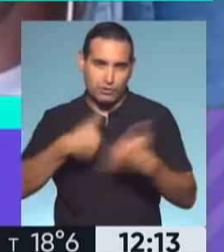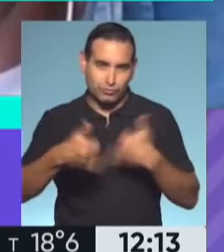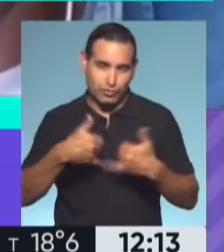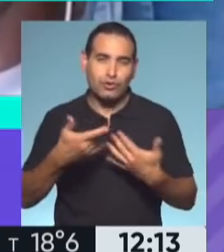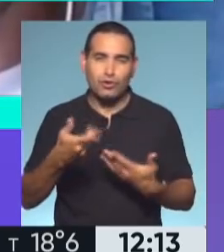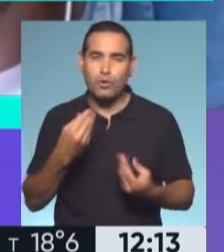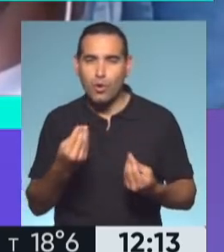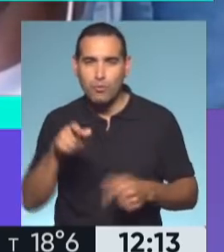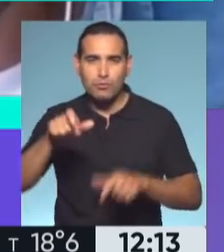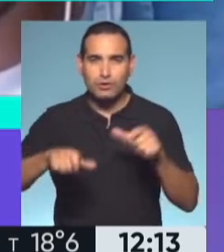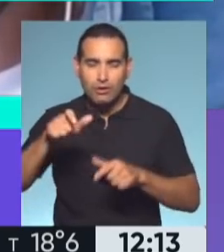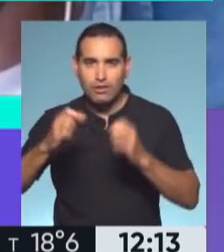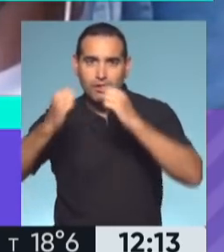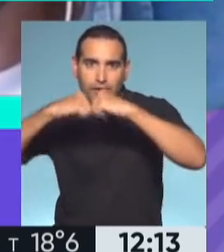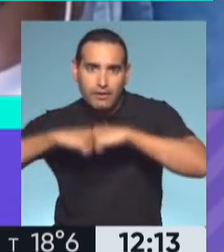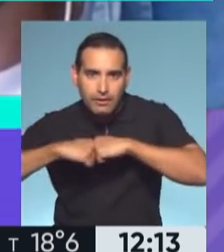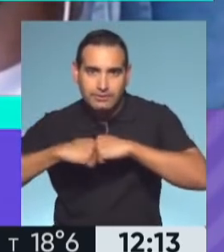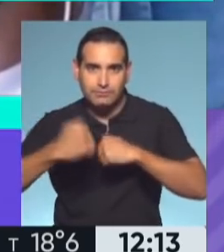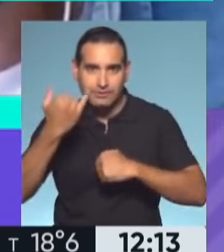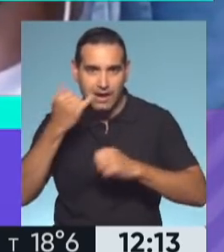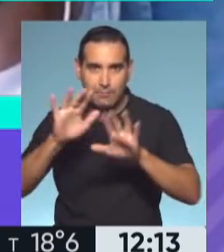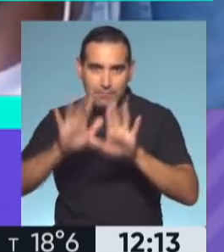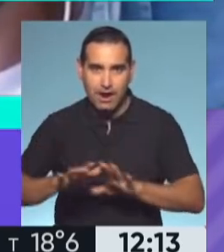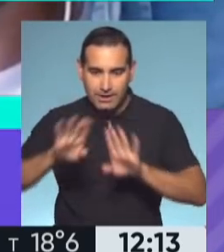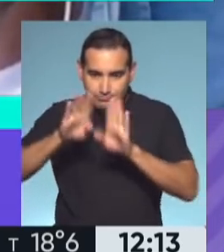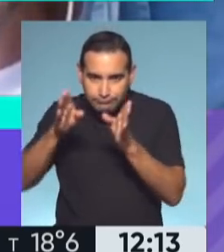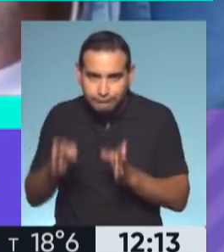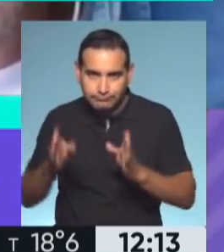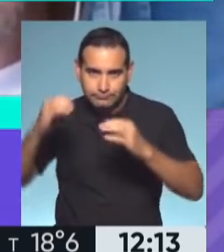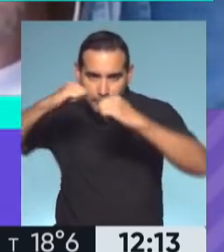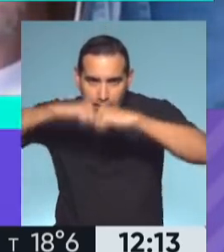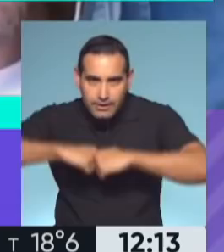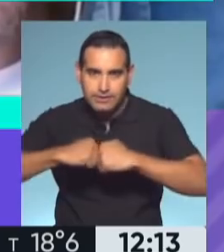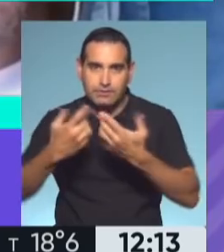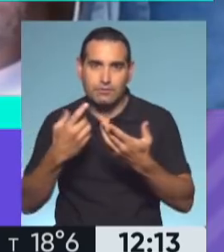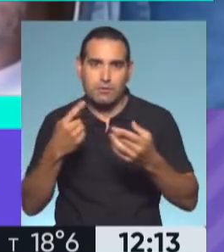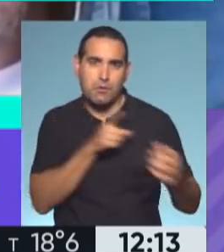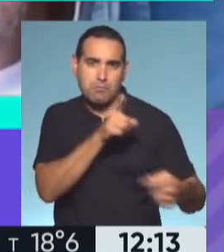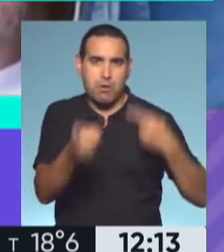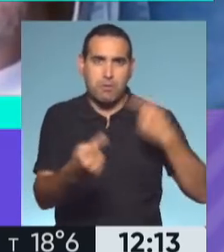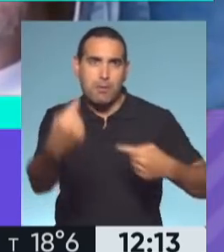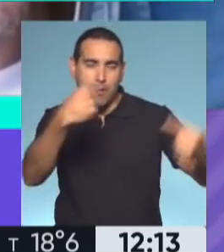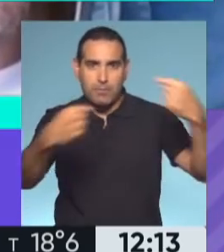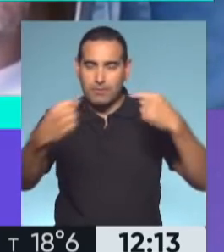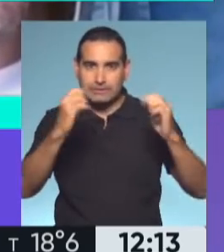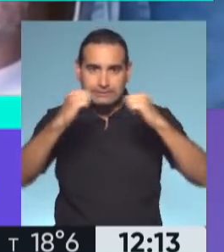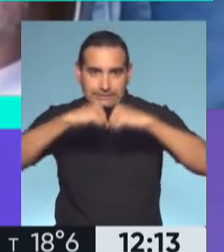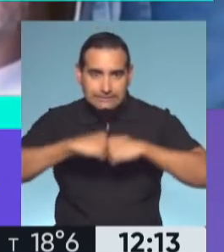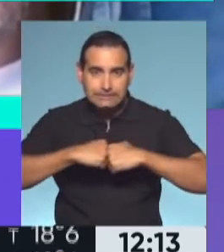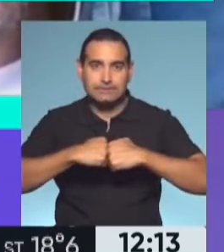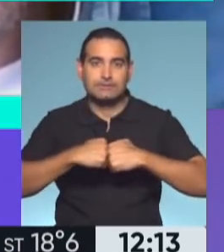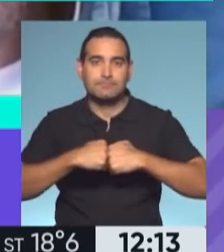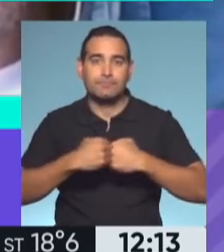cómo se refugian en los búnkeres creados precisamente para resguarecerse de los ataques, el